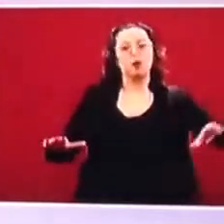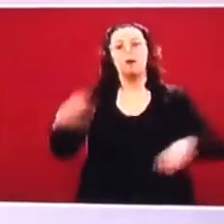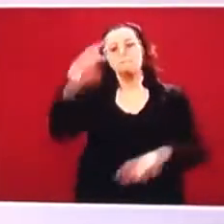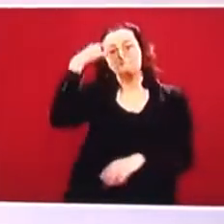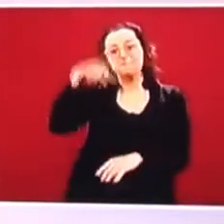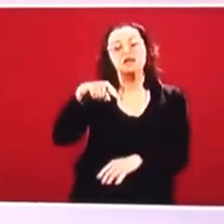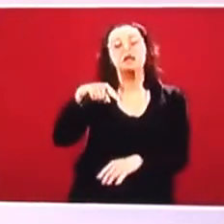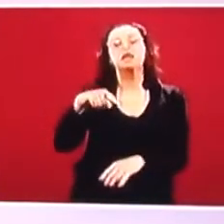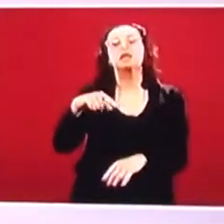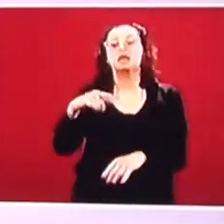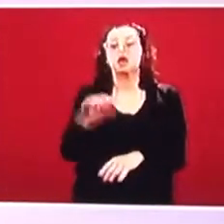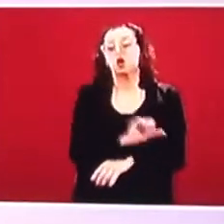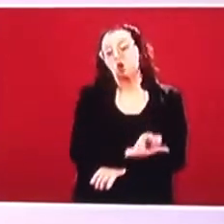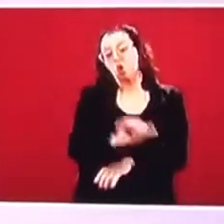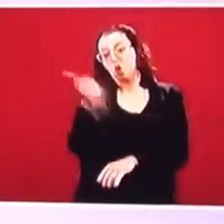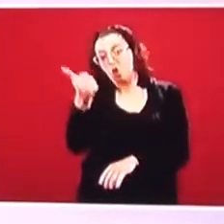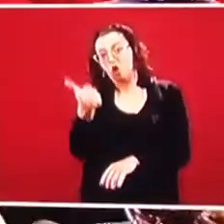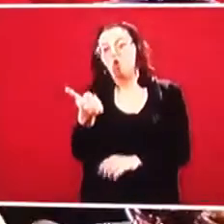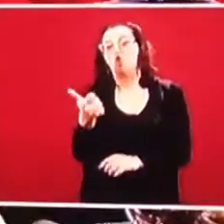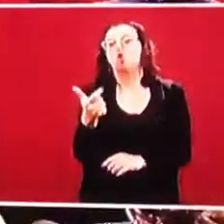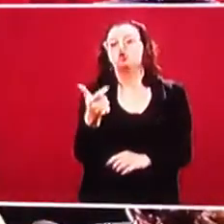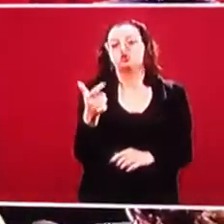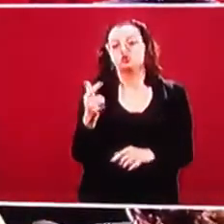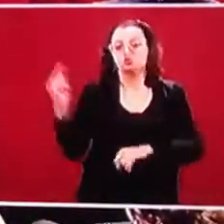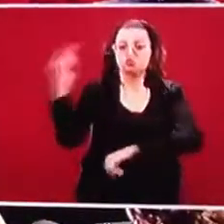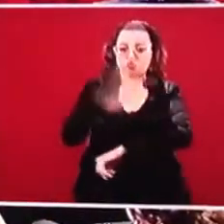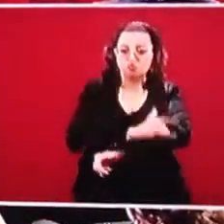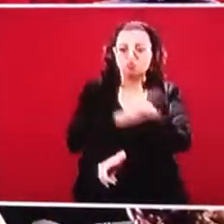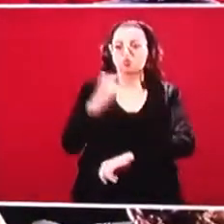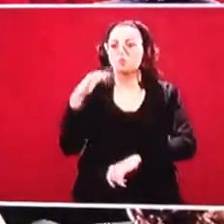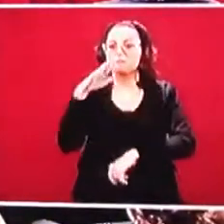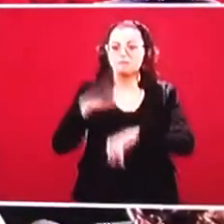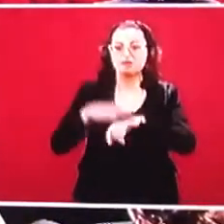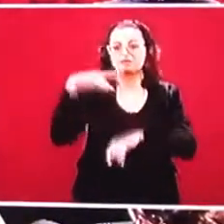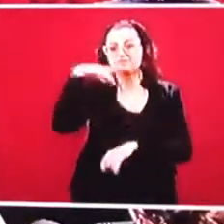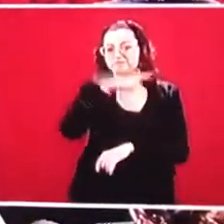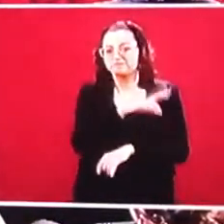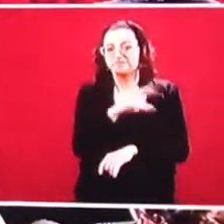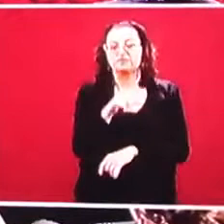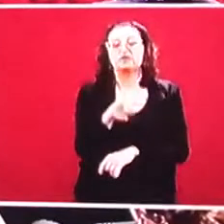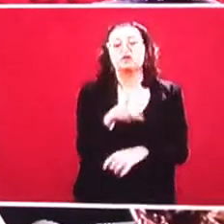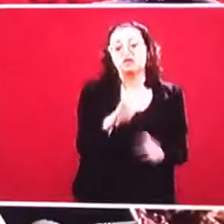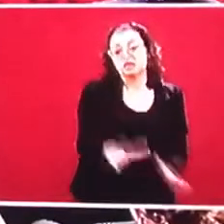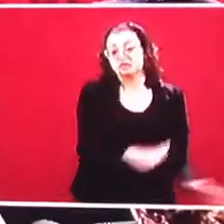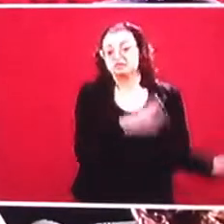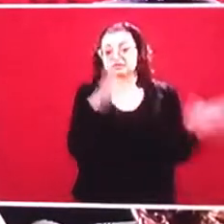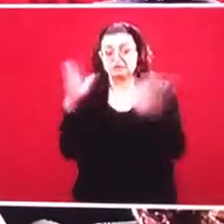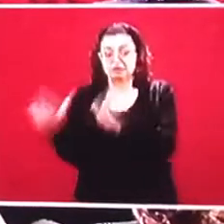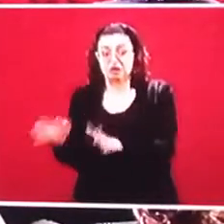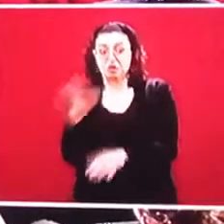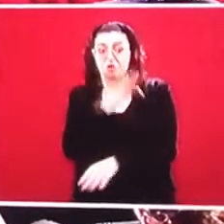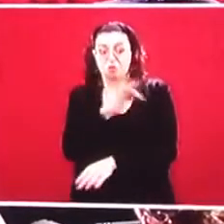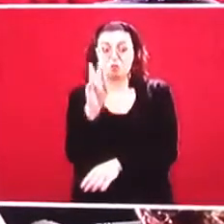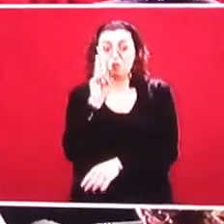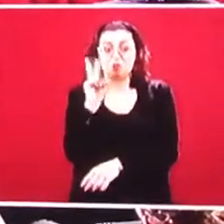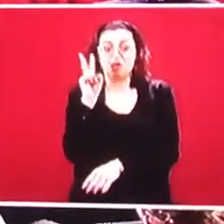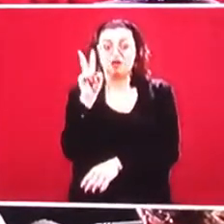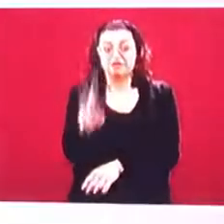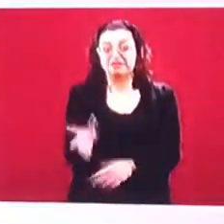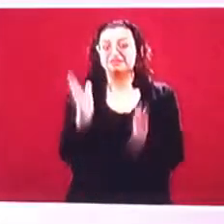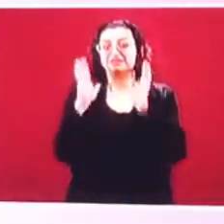al gobierno. Les gana la desesperación para que en México comiencen a darse ya muchos infectados y